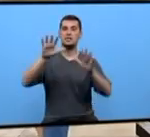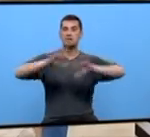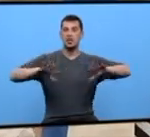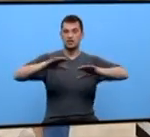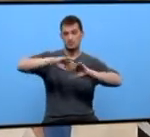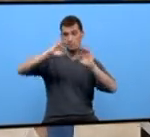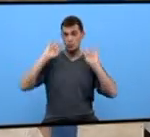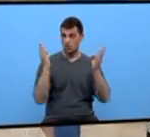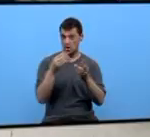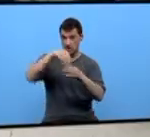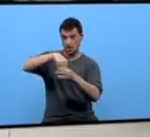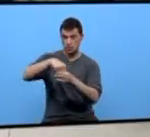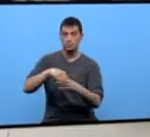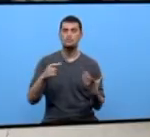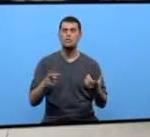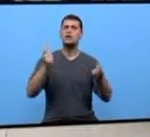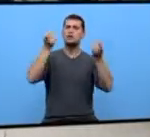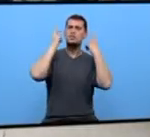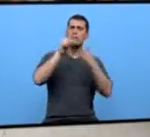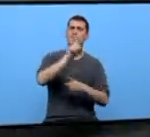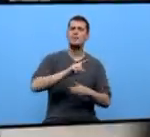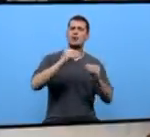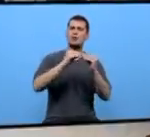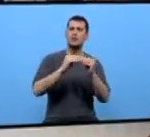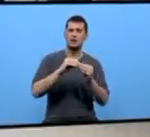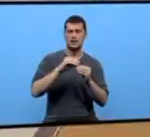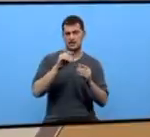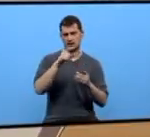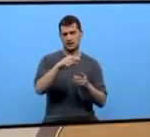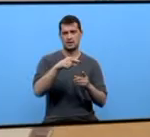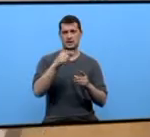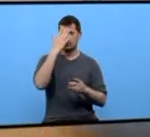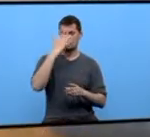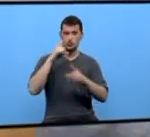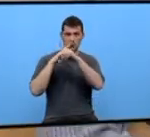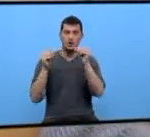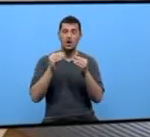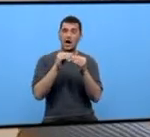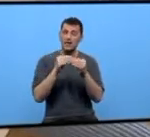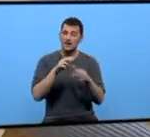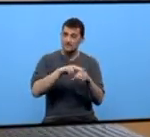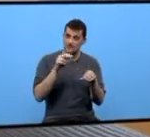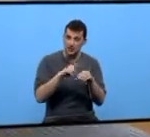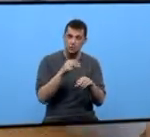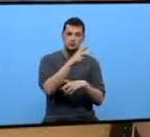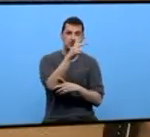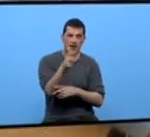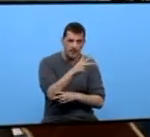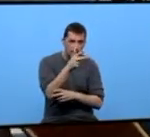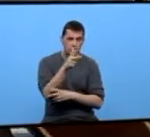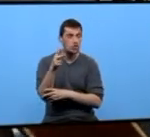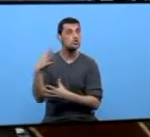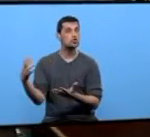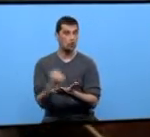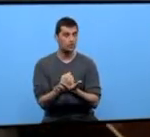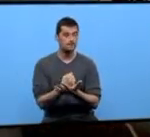capital. Pola súa banda, estudantes de primeiro de realización da EIS realizarán os vídeos promocionais e gravarán todas as actuacións.